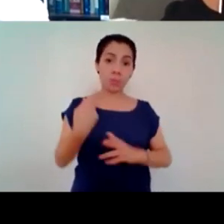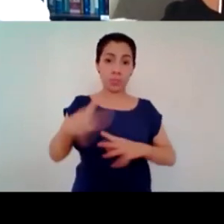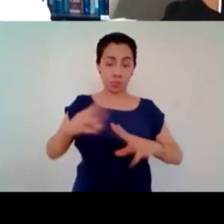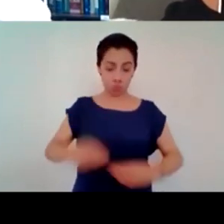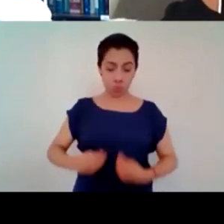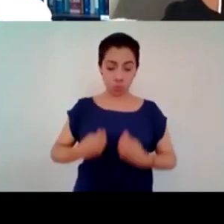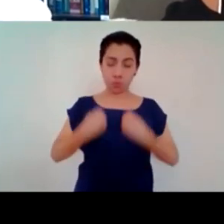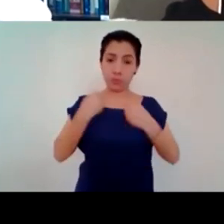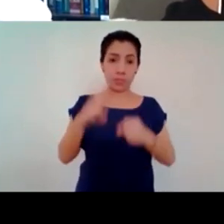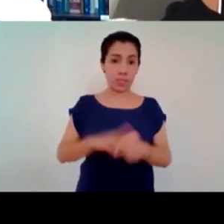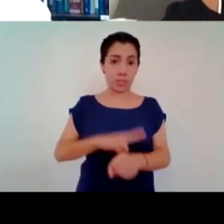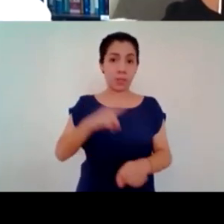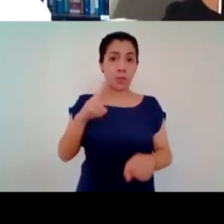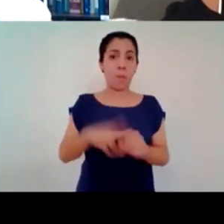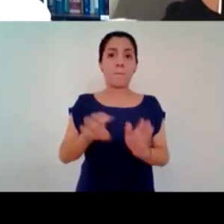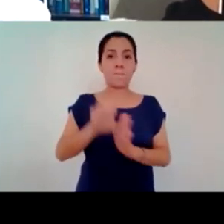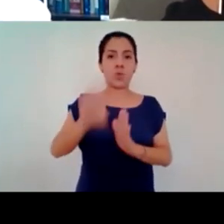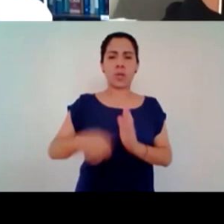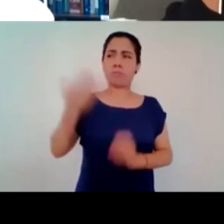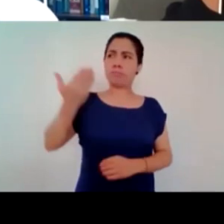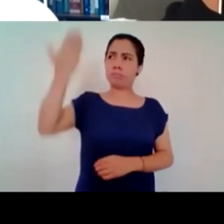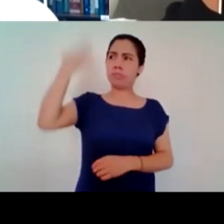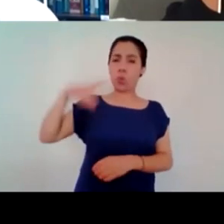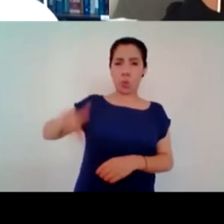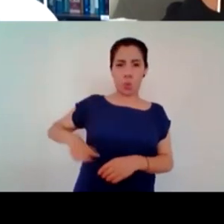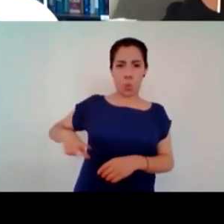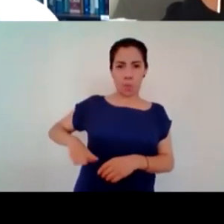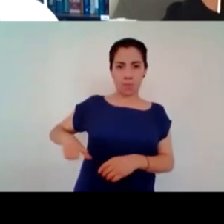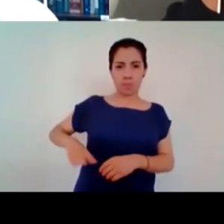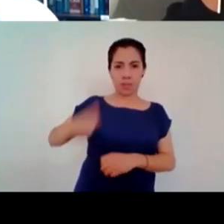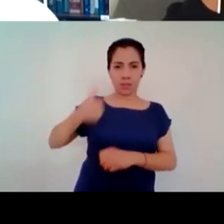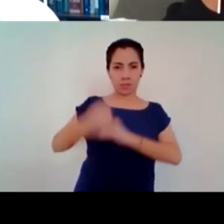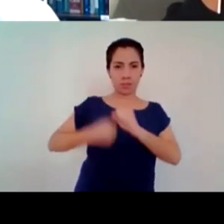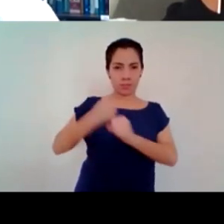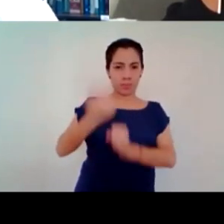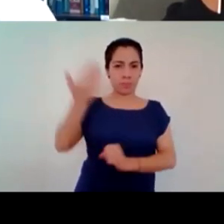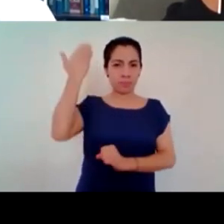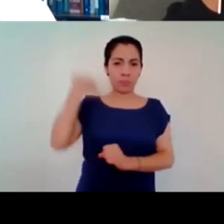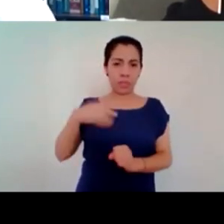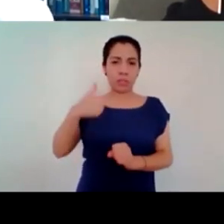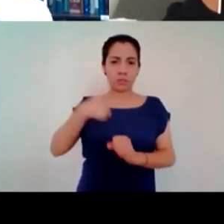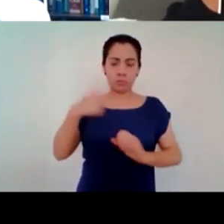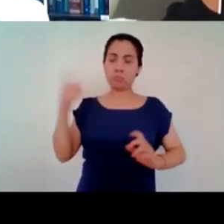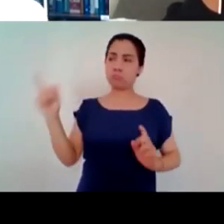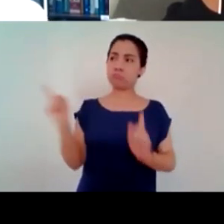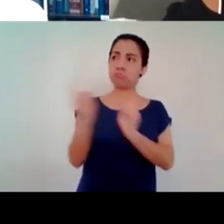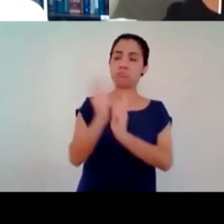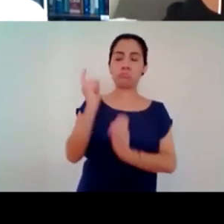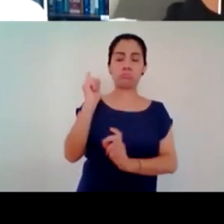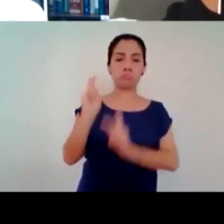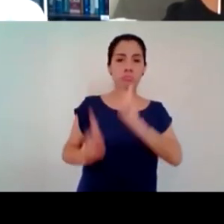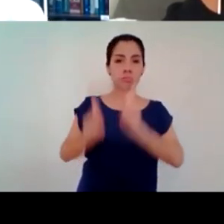de años, con el gobierno anterior, me tocó platicar con una persona muy alta dentro de la ahora fiscalía,